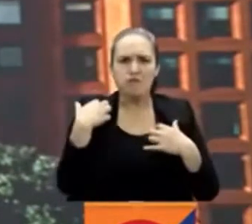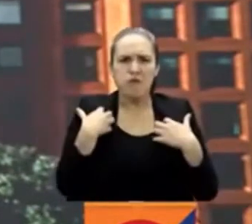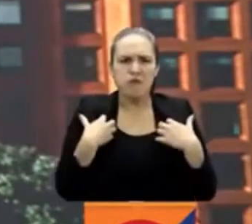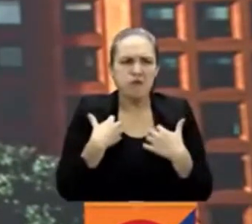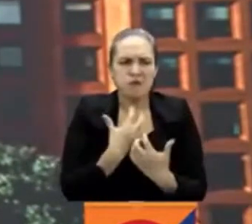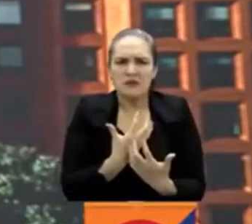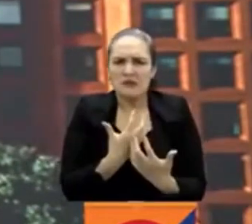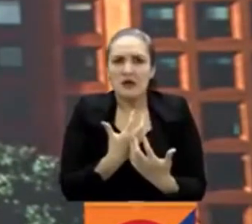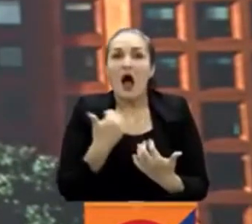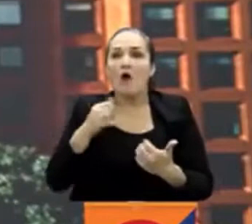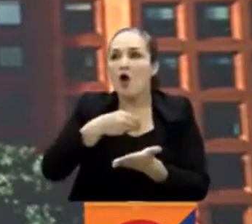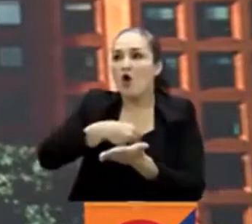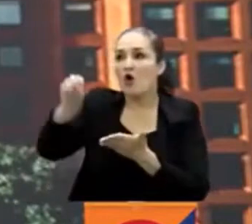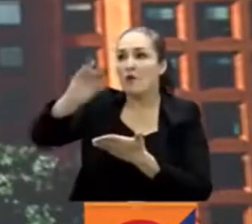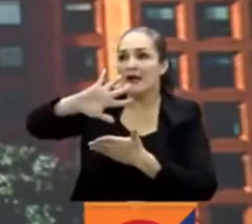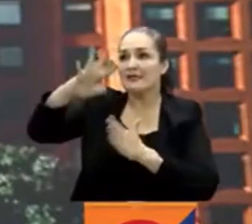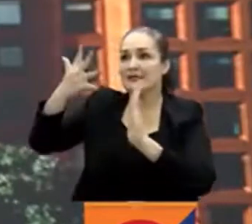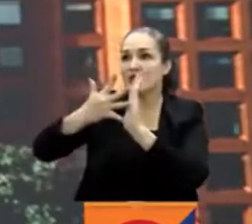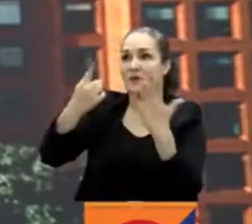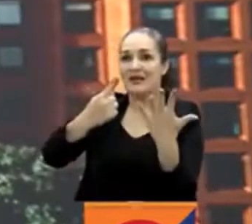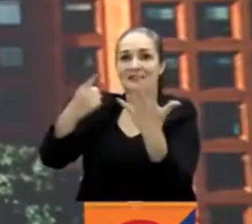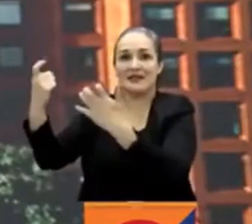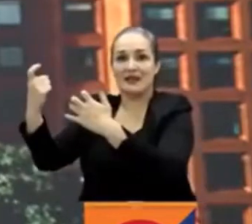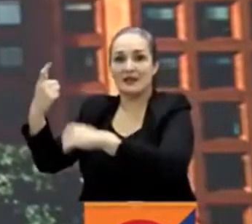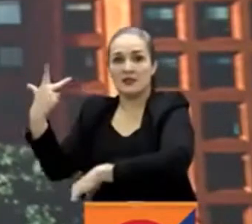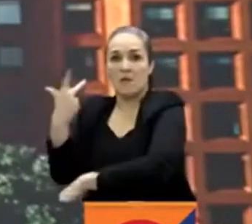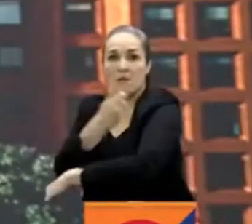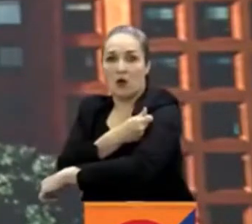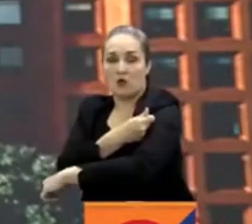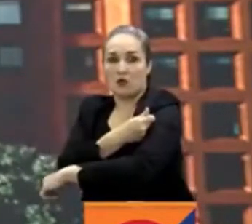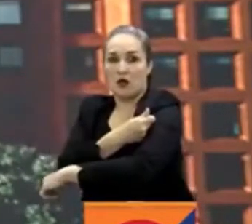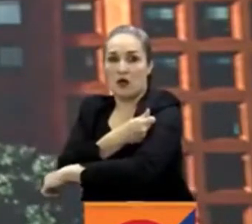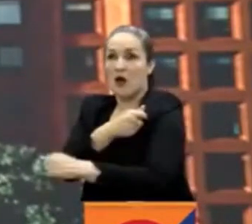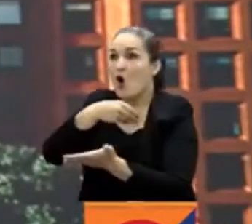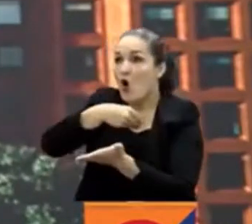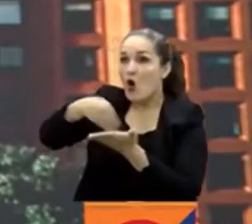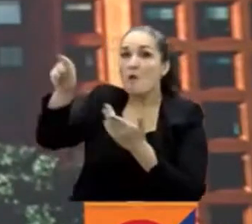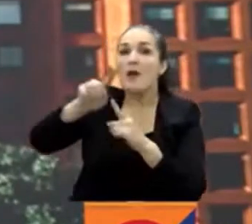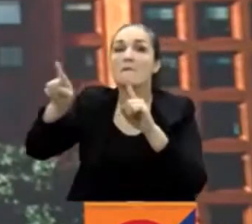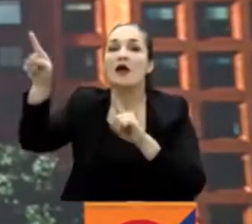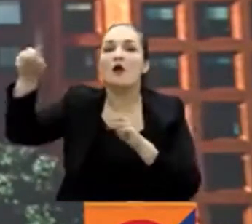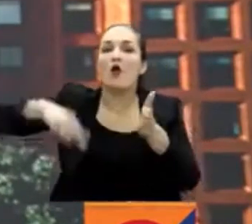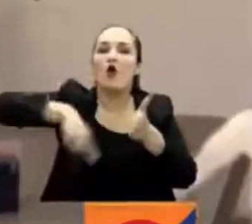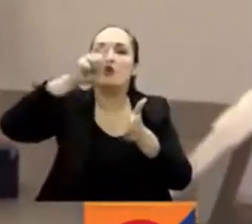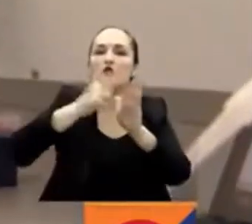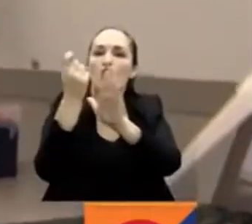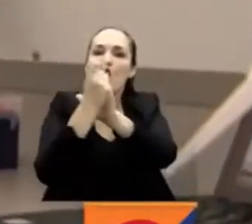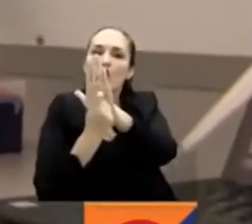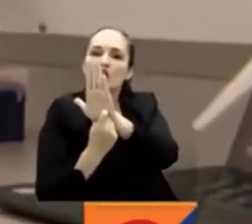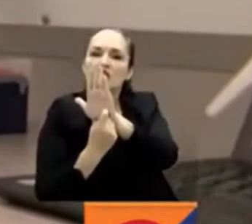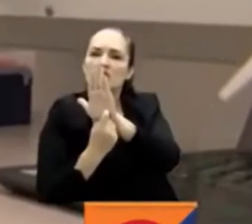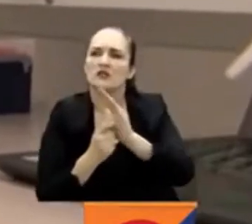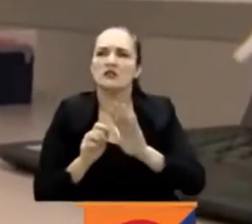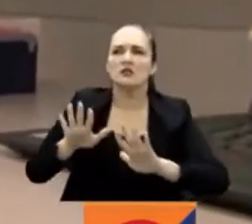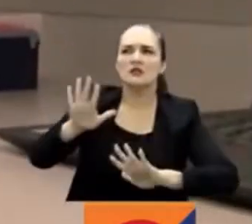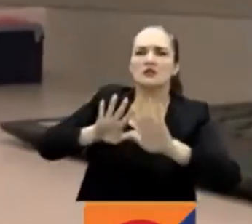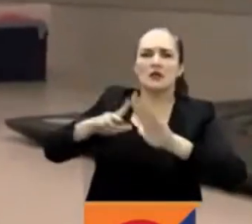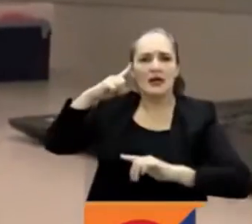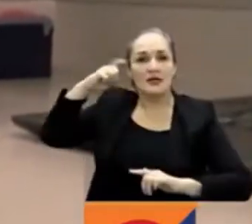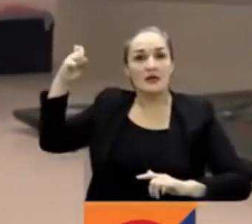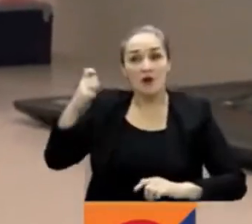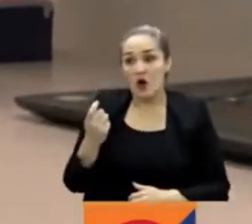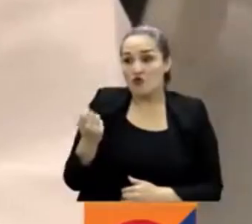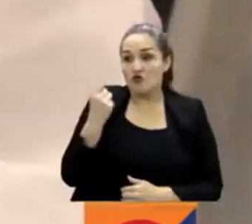pero unas cláusulas con la farmacéutica tienen en riesgo la llegada de los biológicos al país. Hace 2 días las autoridades